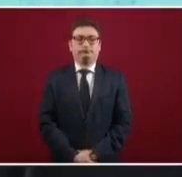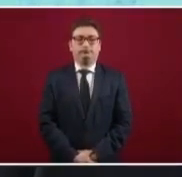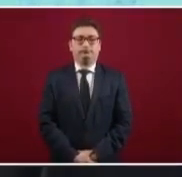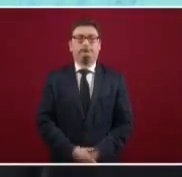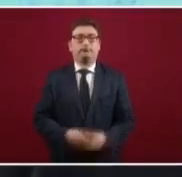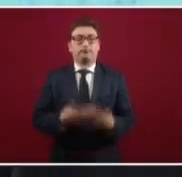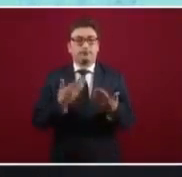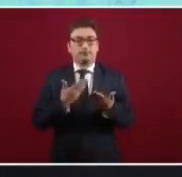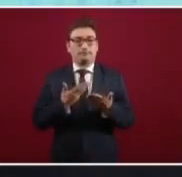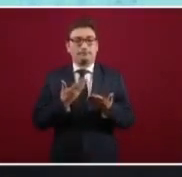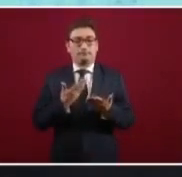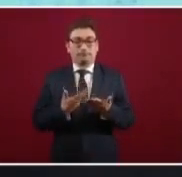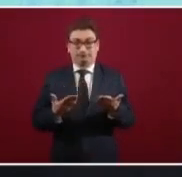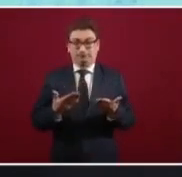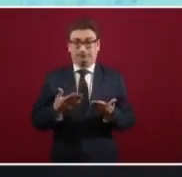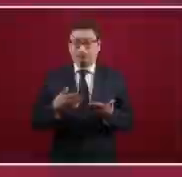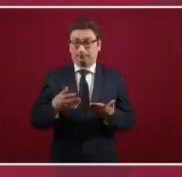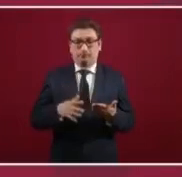y hoy